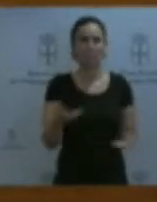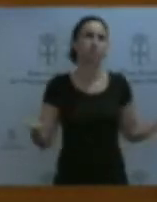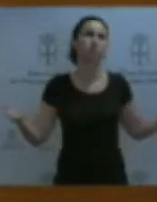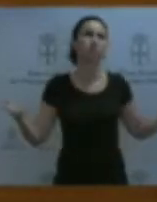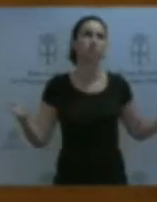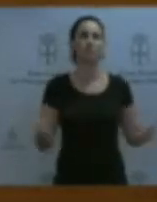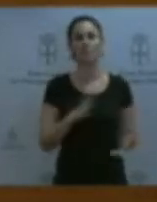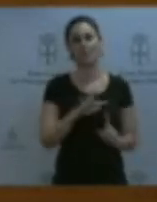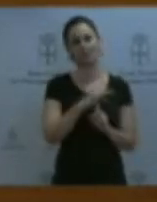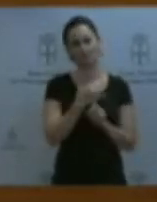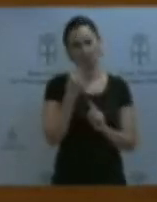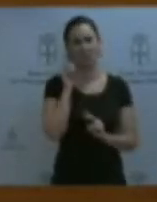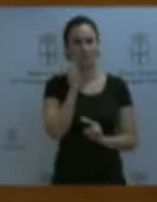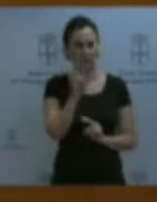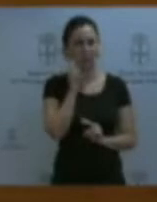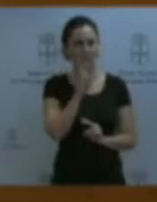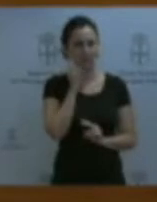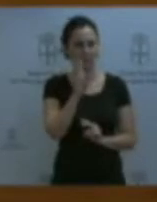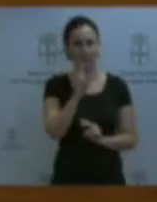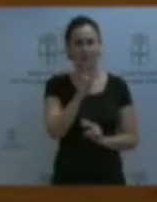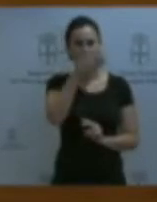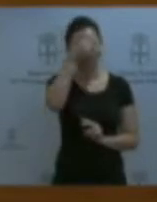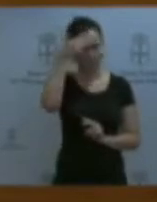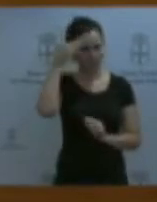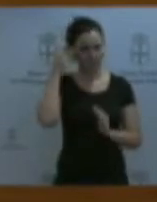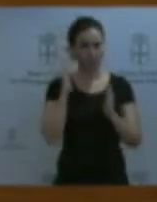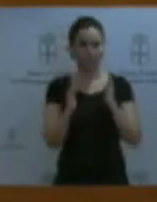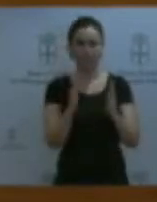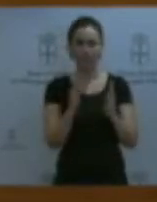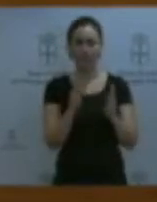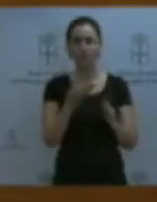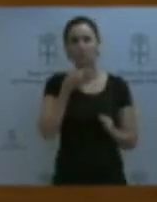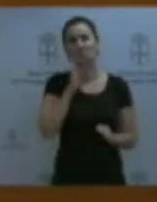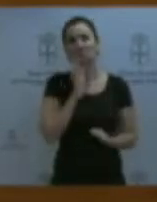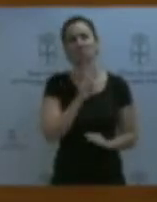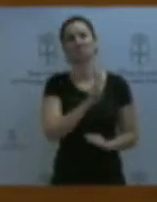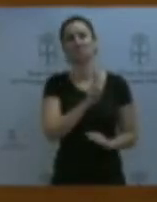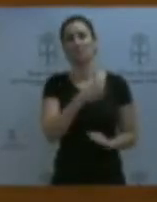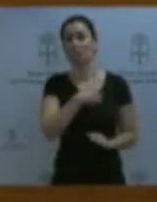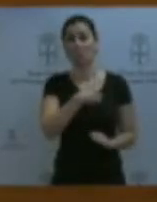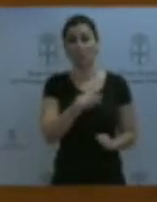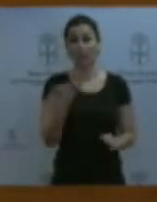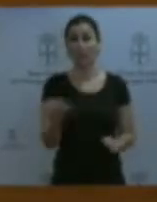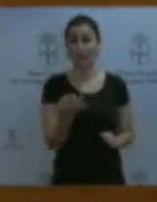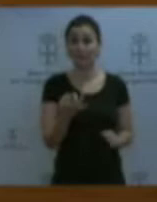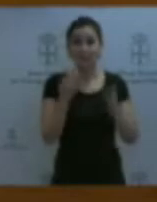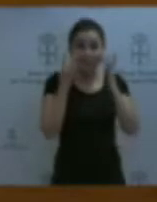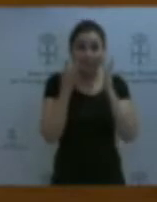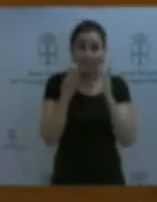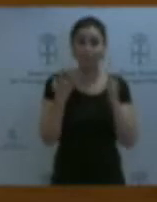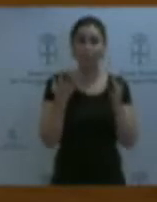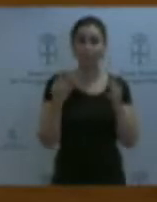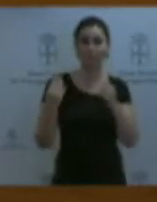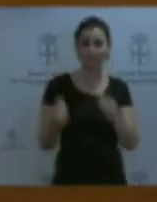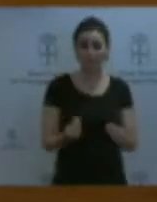verano. Hay una necesidad de adecuar la recogida, por ejemplo, de basuras a el número de visitas que hay en